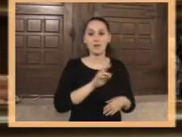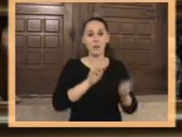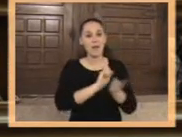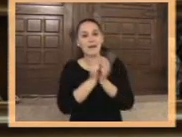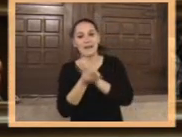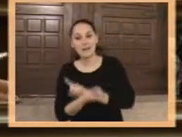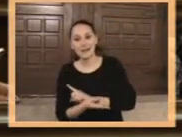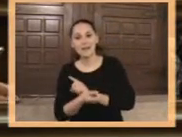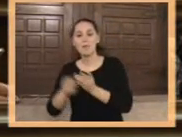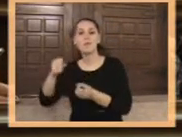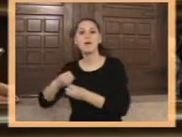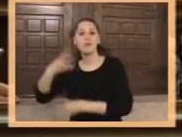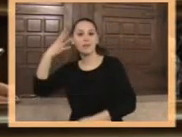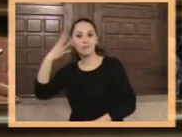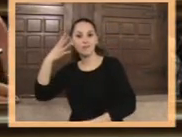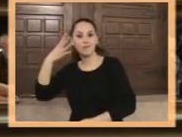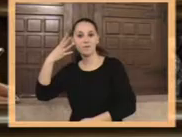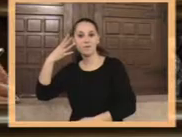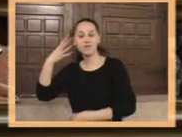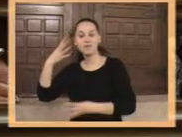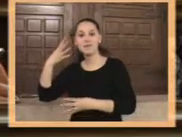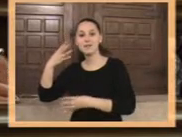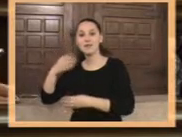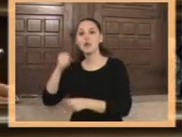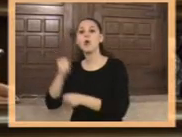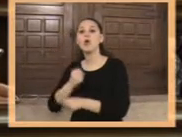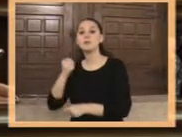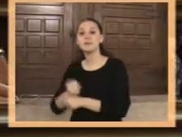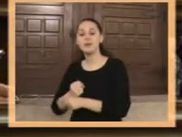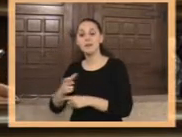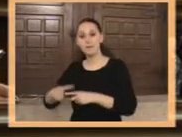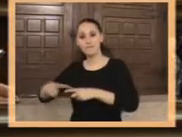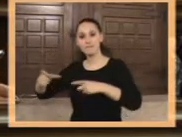económica y una gran cesión de espacio